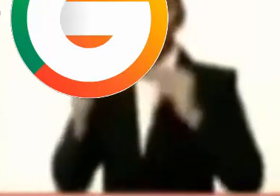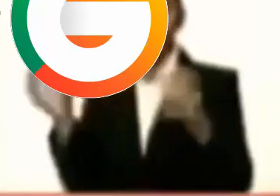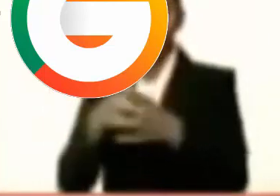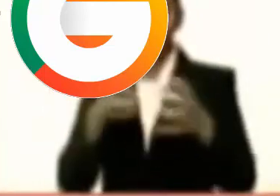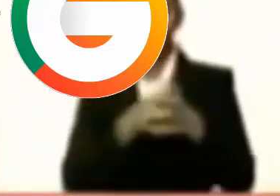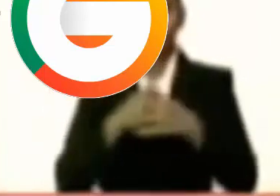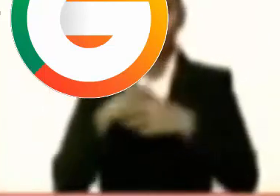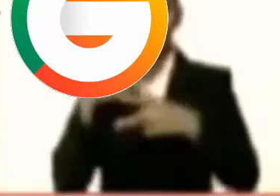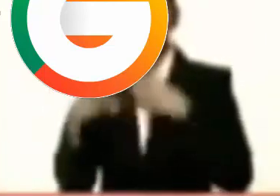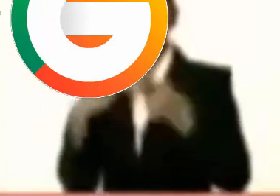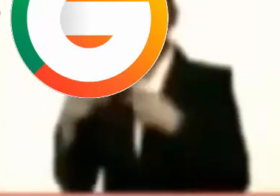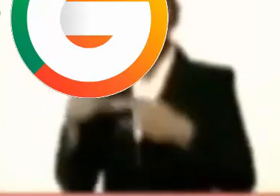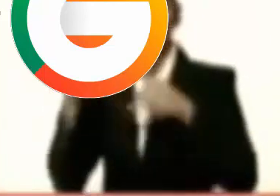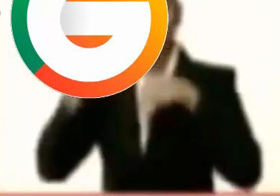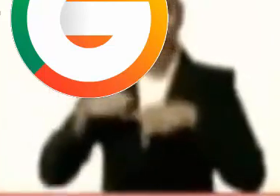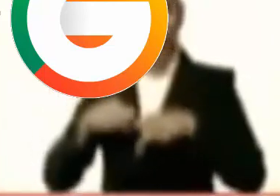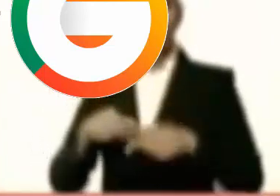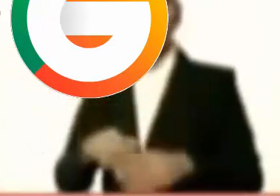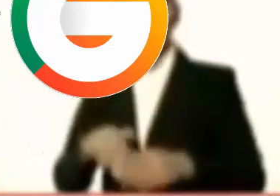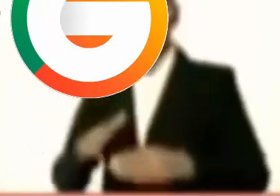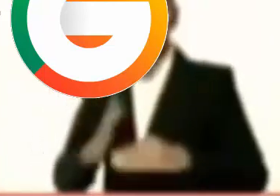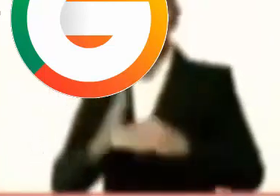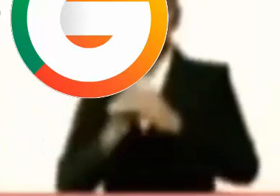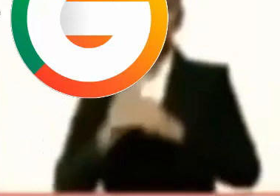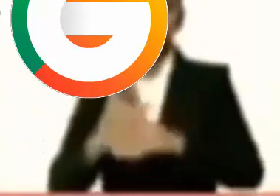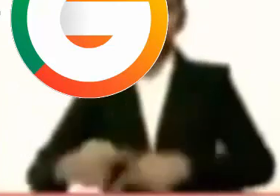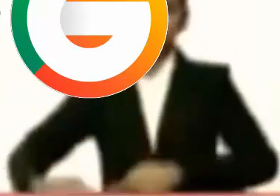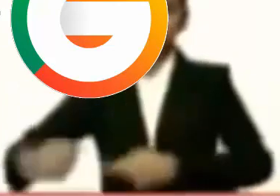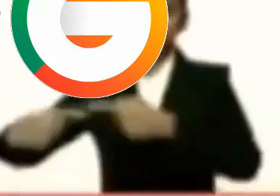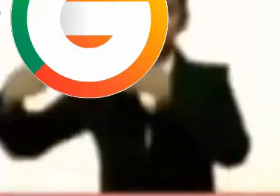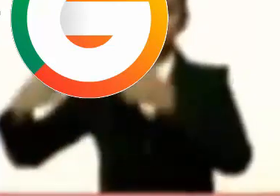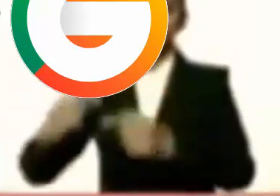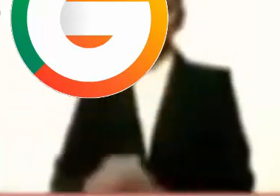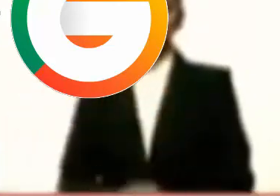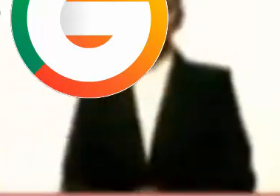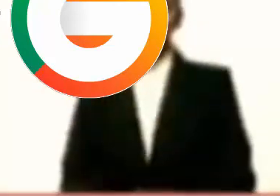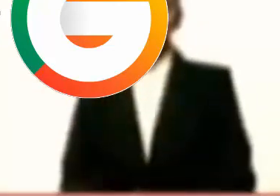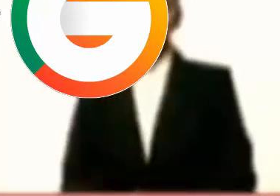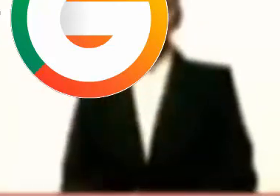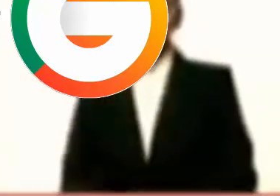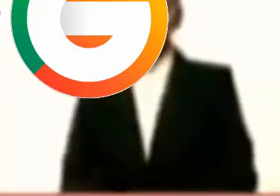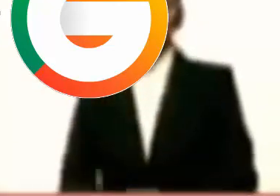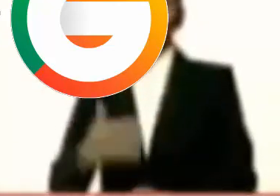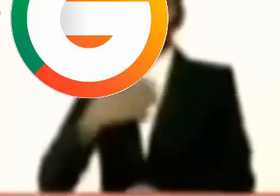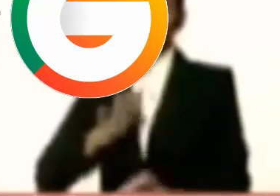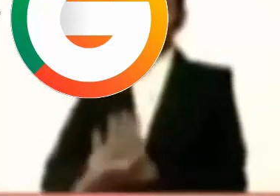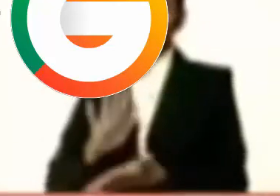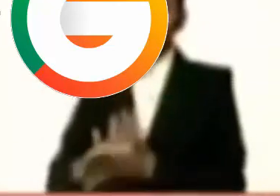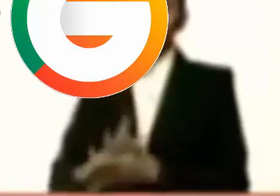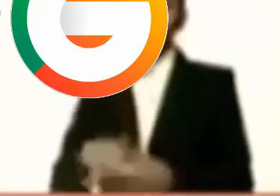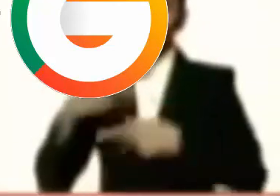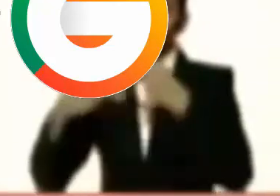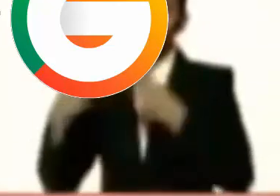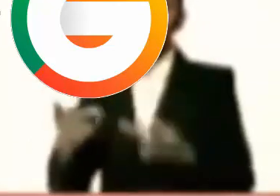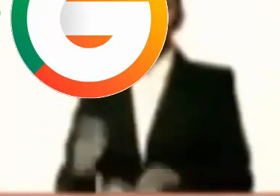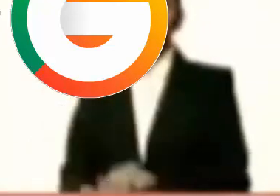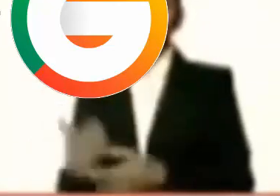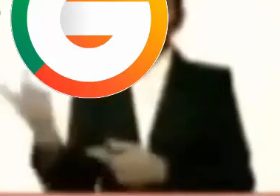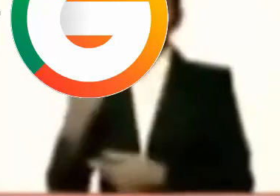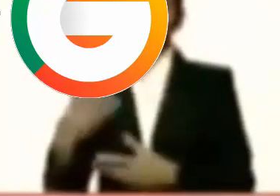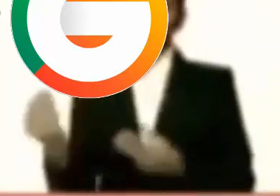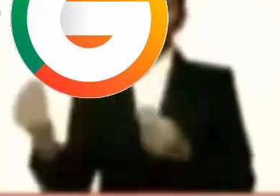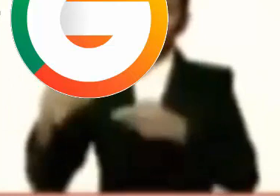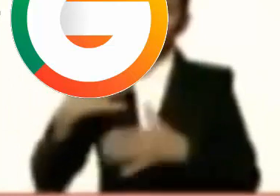sectores, a un alto al fuego, a una tregua política. Y hago un